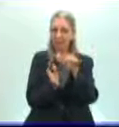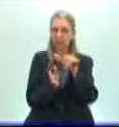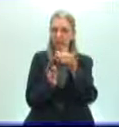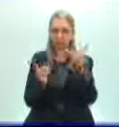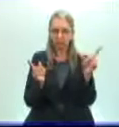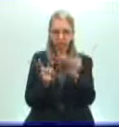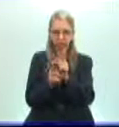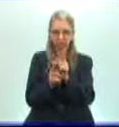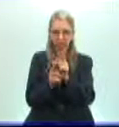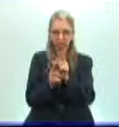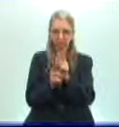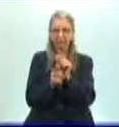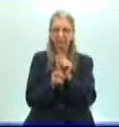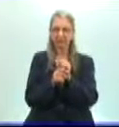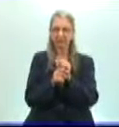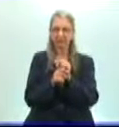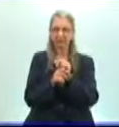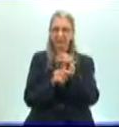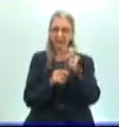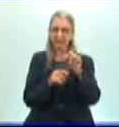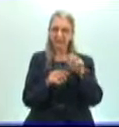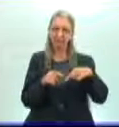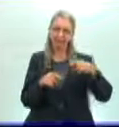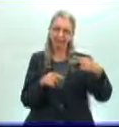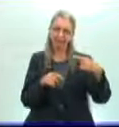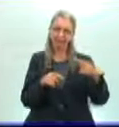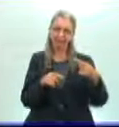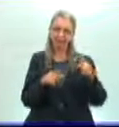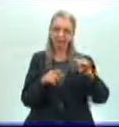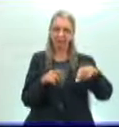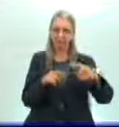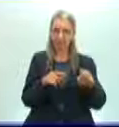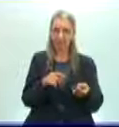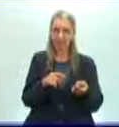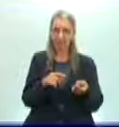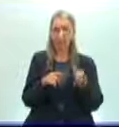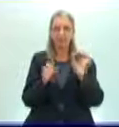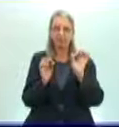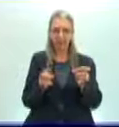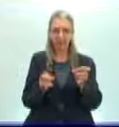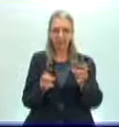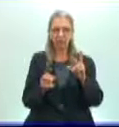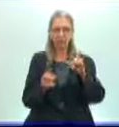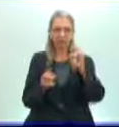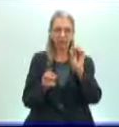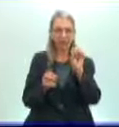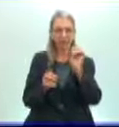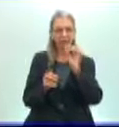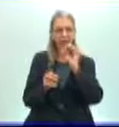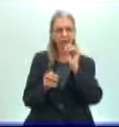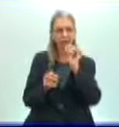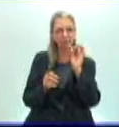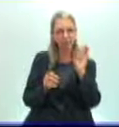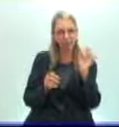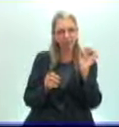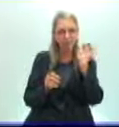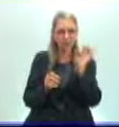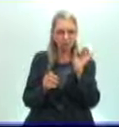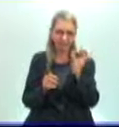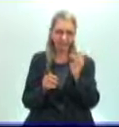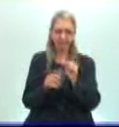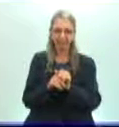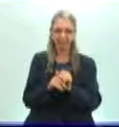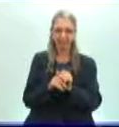menor, y así sucesivamente. Y las razones deben dar el mismo valor, eso significaría proporcionalidad. Tres